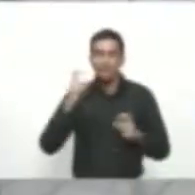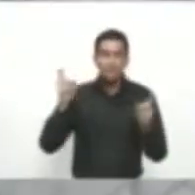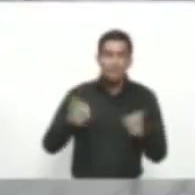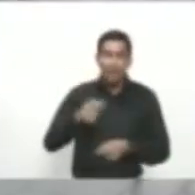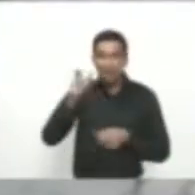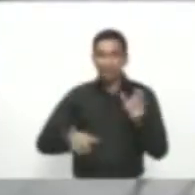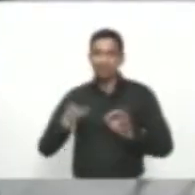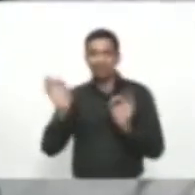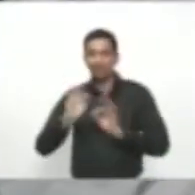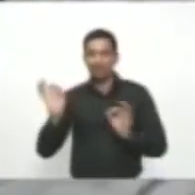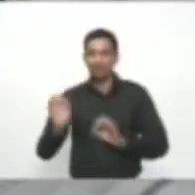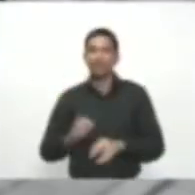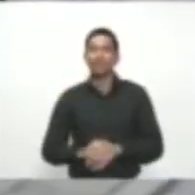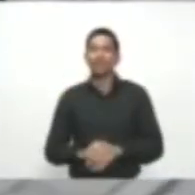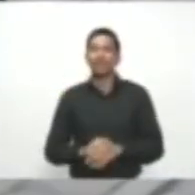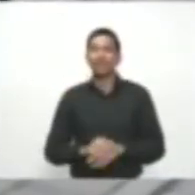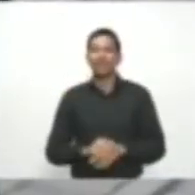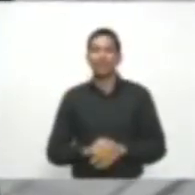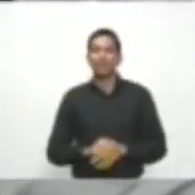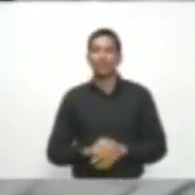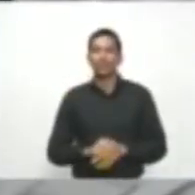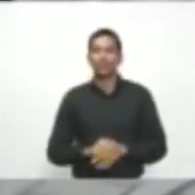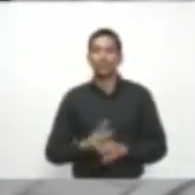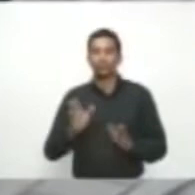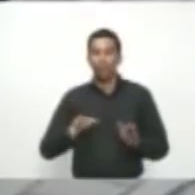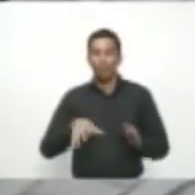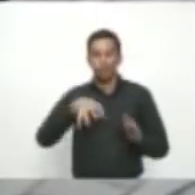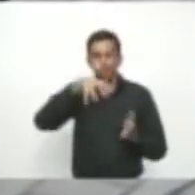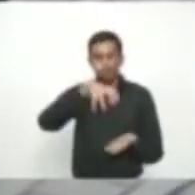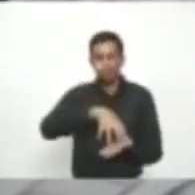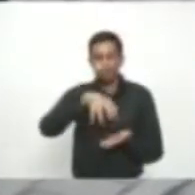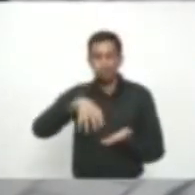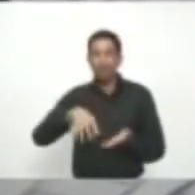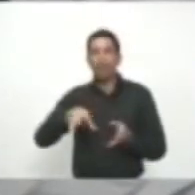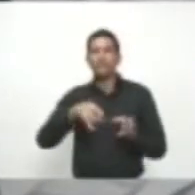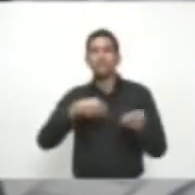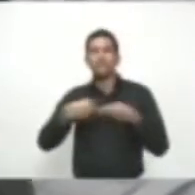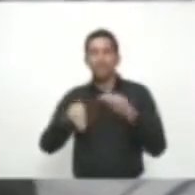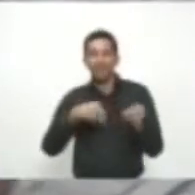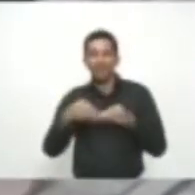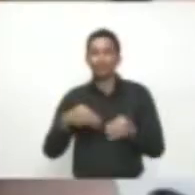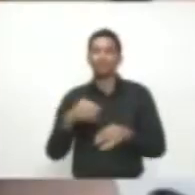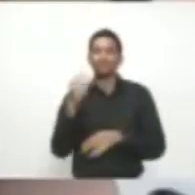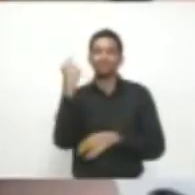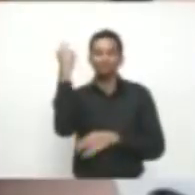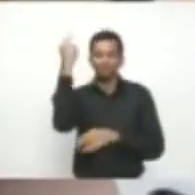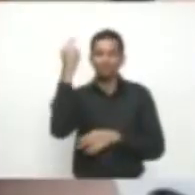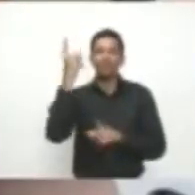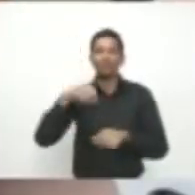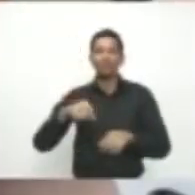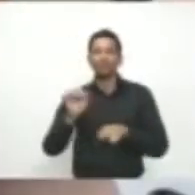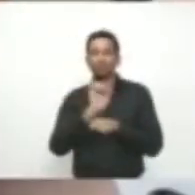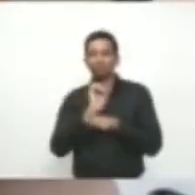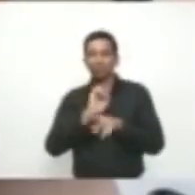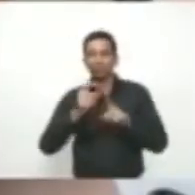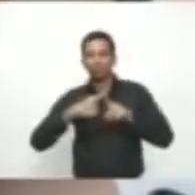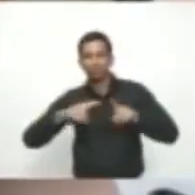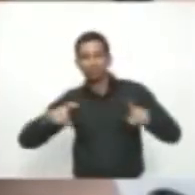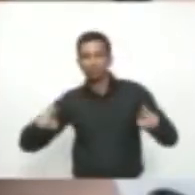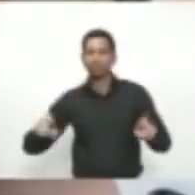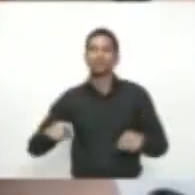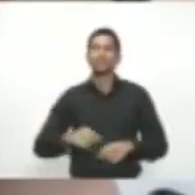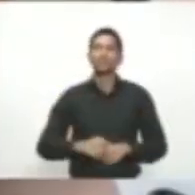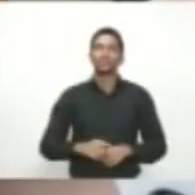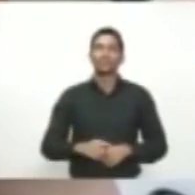alta pureza estaban camuflados al interior de un contenedor repleto de plástico, madera y parte para automotores. Estamos en un proceso investigativo en el